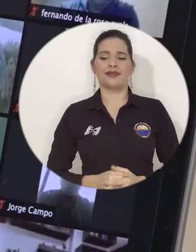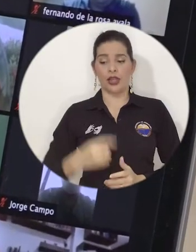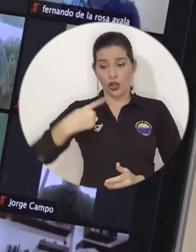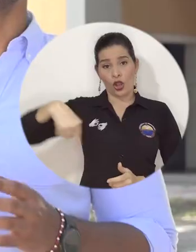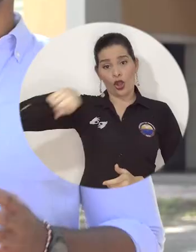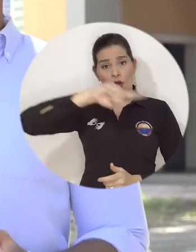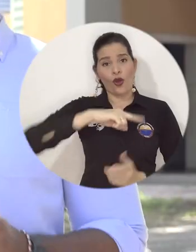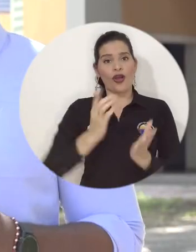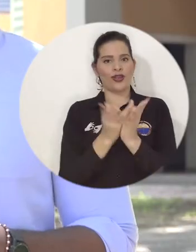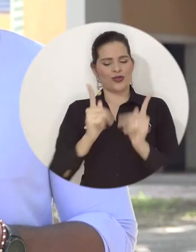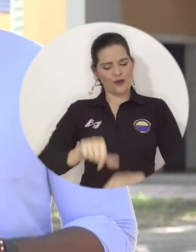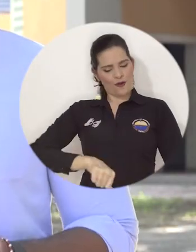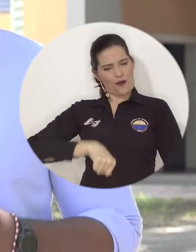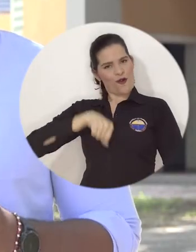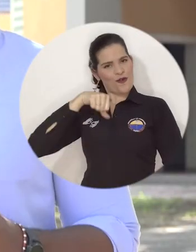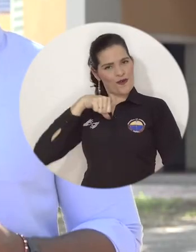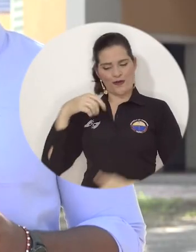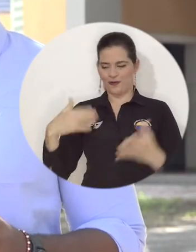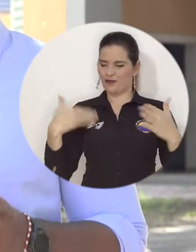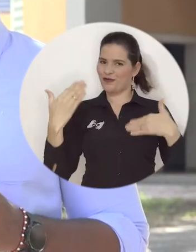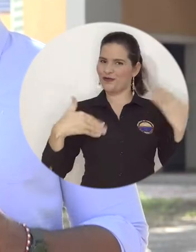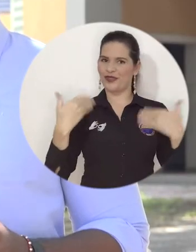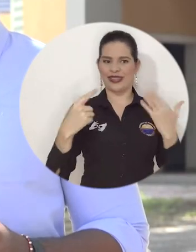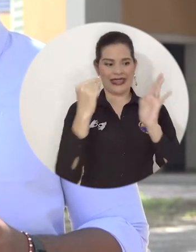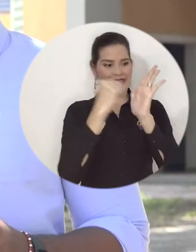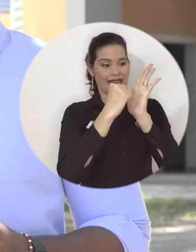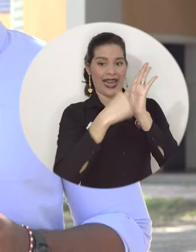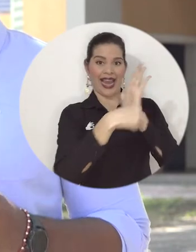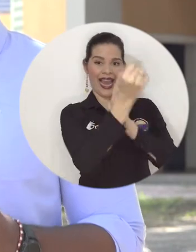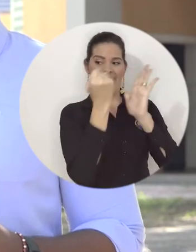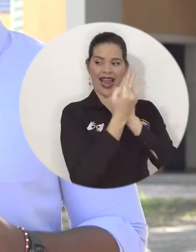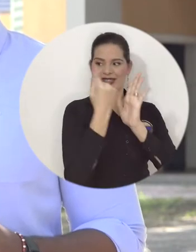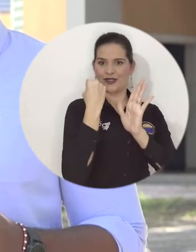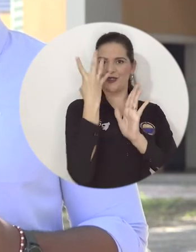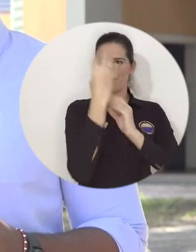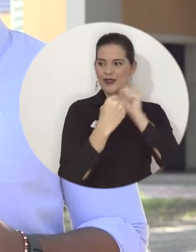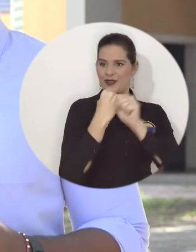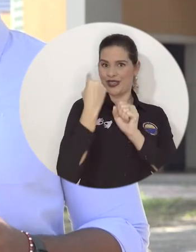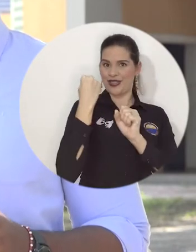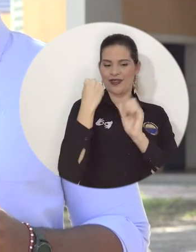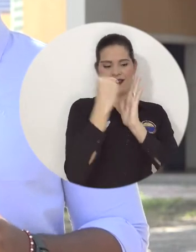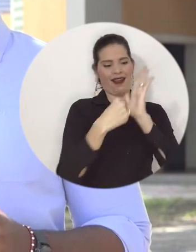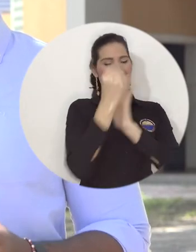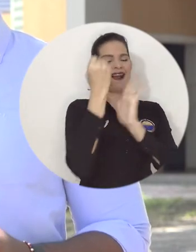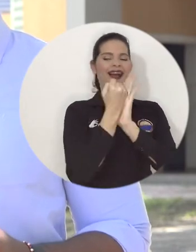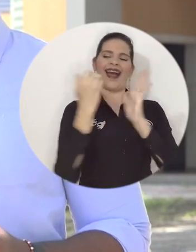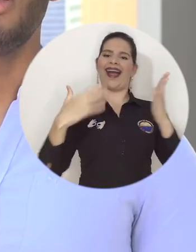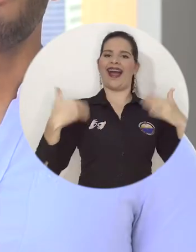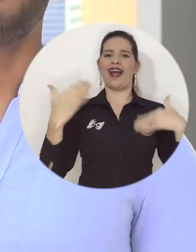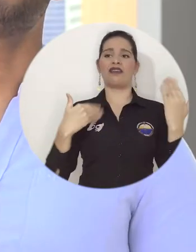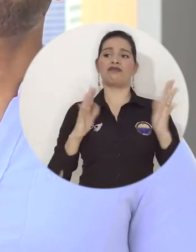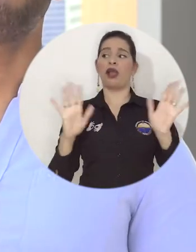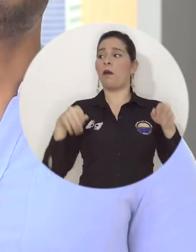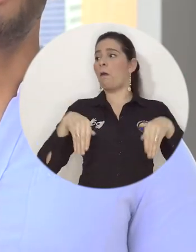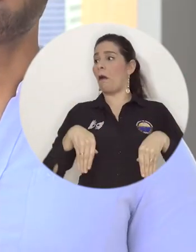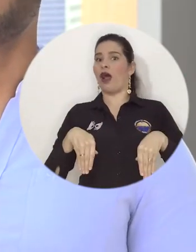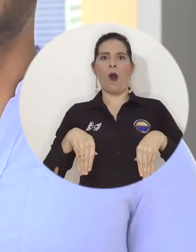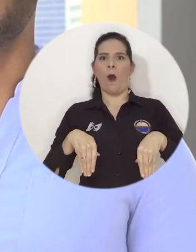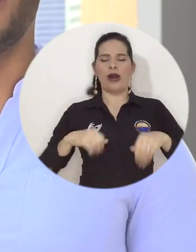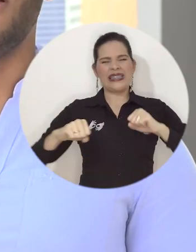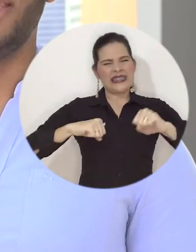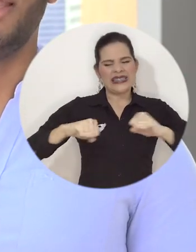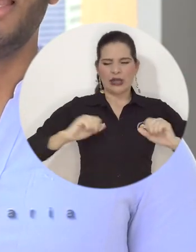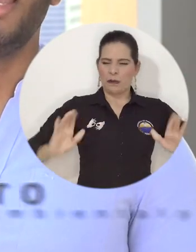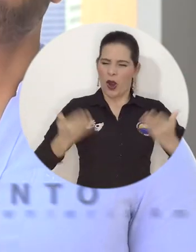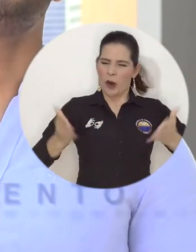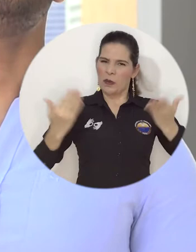activamente. Sabemos que como estudiantes nos sentimos aún orgullosos por la obtención de la acreditación hace 4 años. Pero estos 4 años no nos